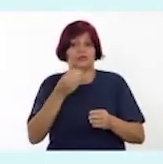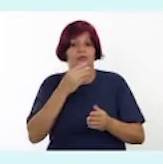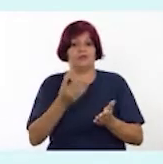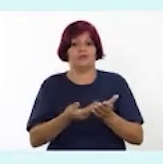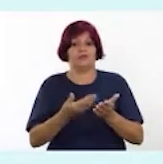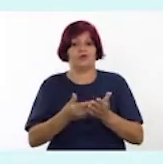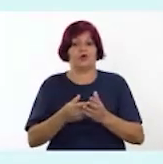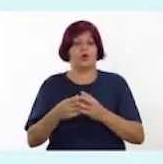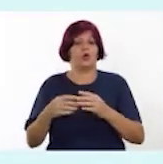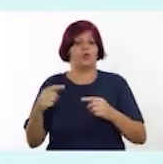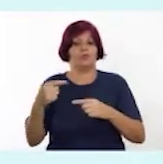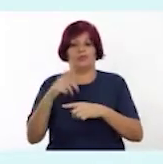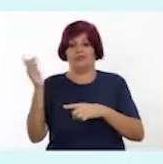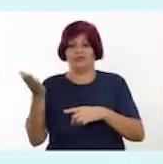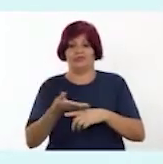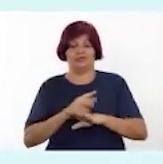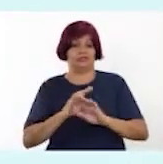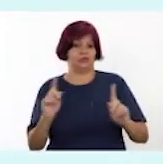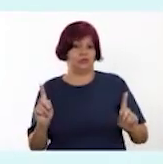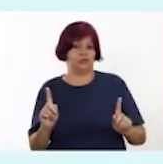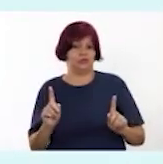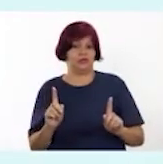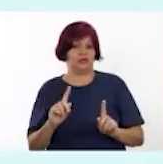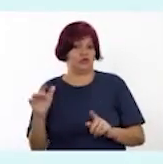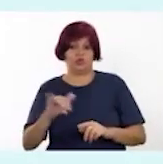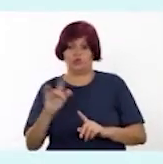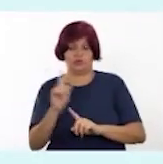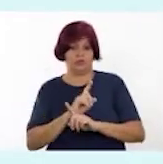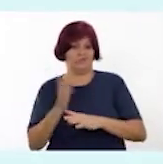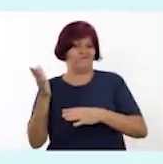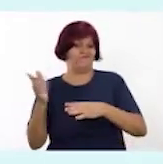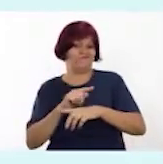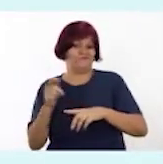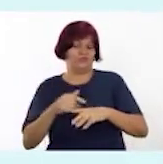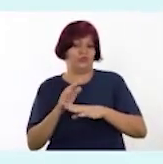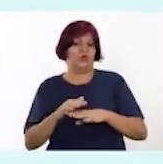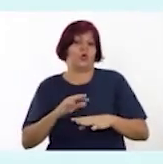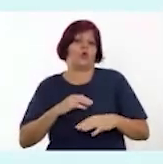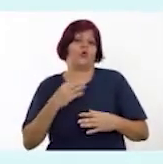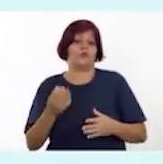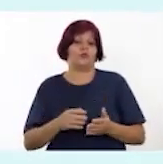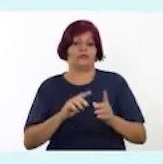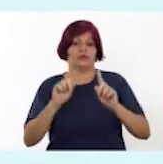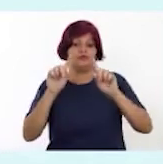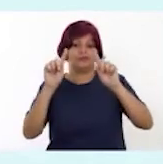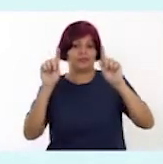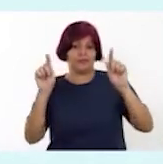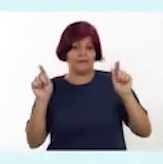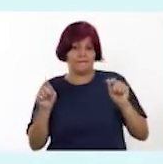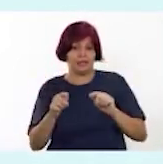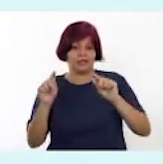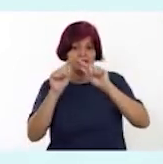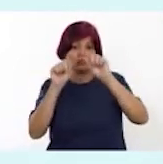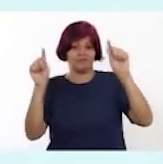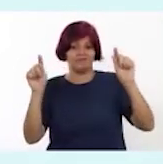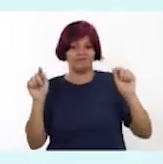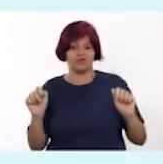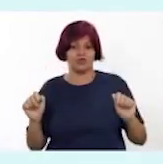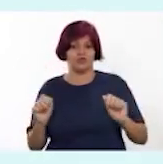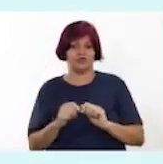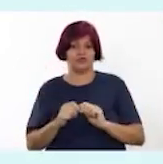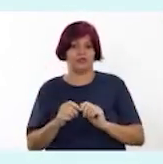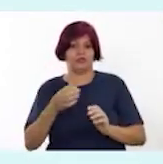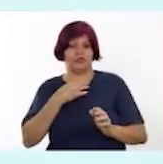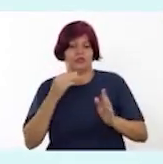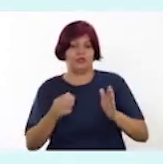como desigualdades o como una expresión de paréntesis y corchetes. Por ejemplo, el